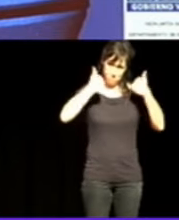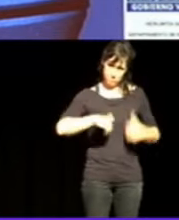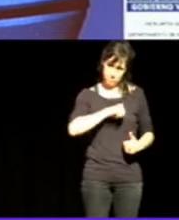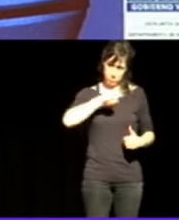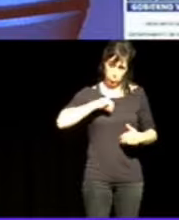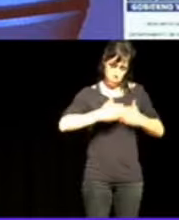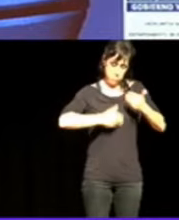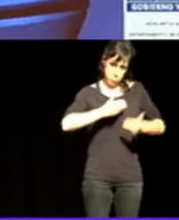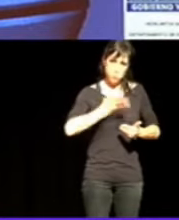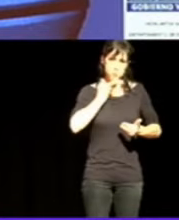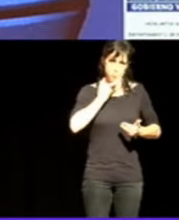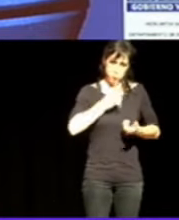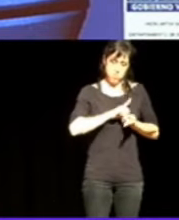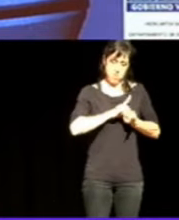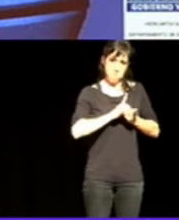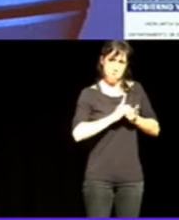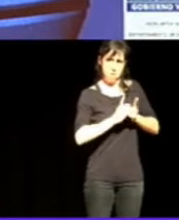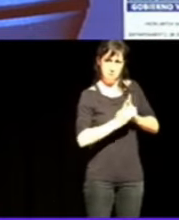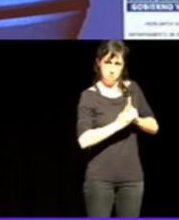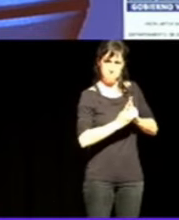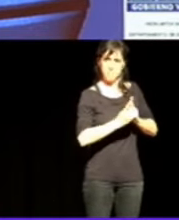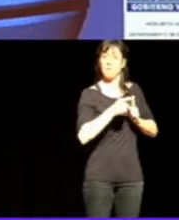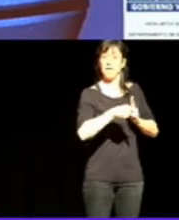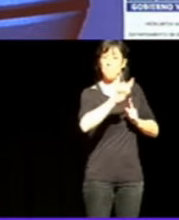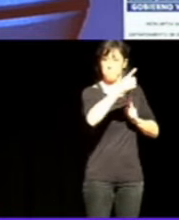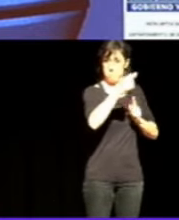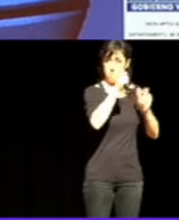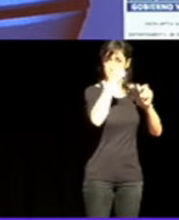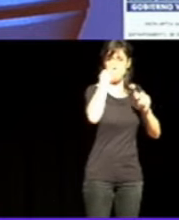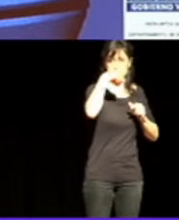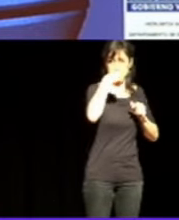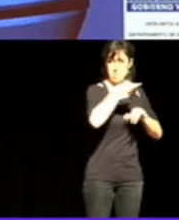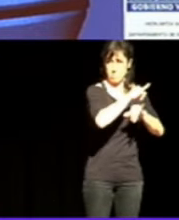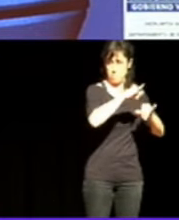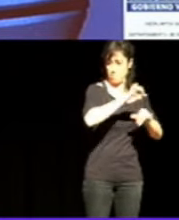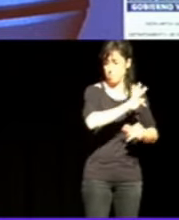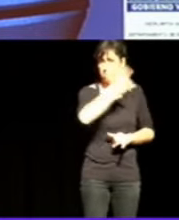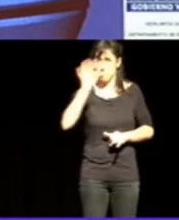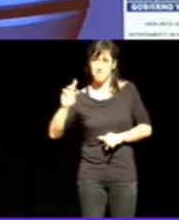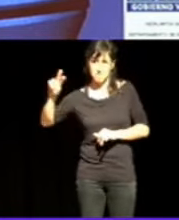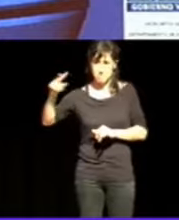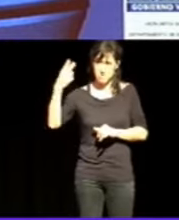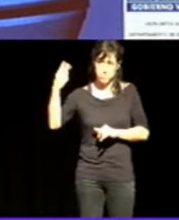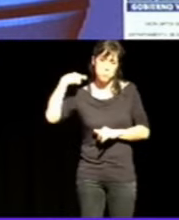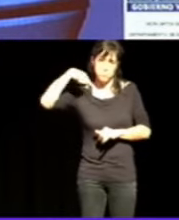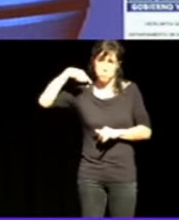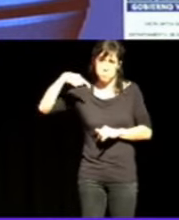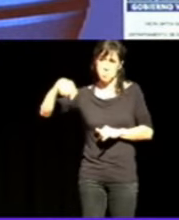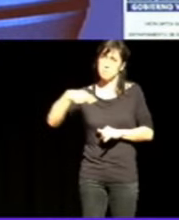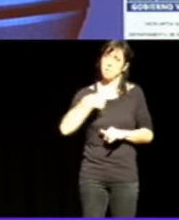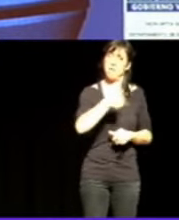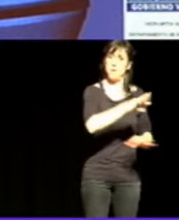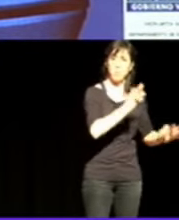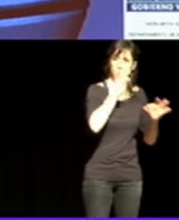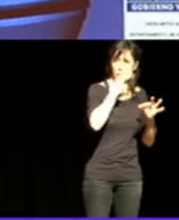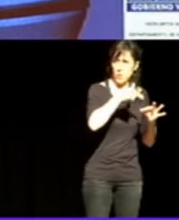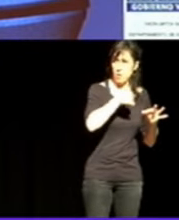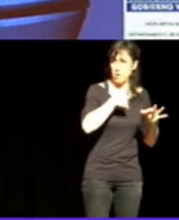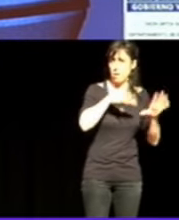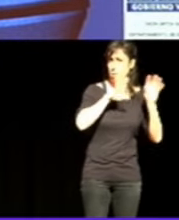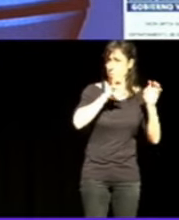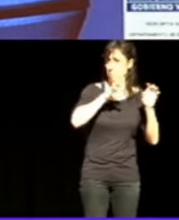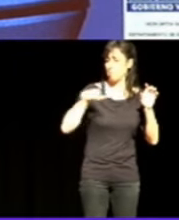procesos, hay un segundo máster que es cómo llevar lo que tú has aprendido, por lo menos una parte, cómo llevarlo a los